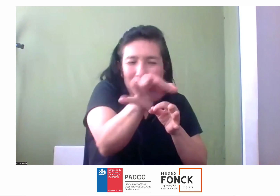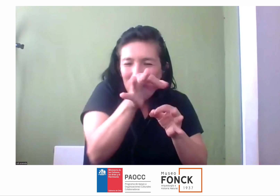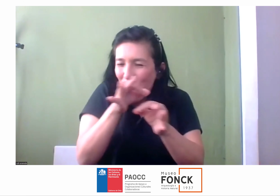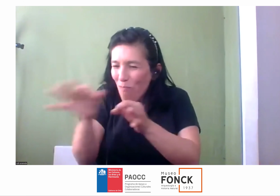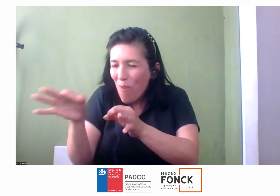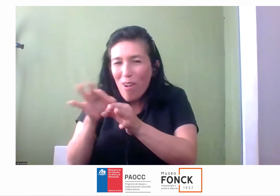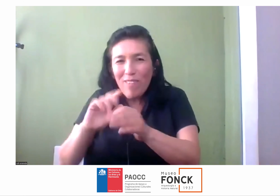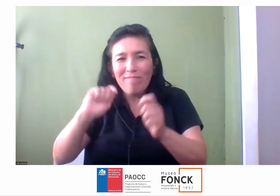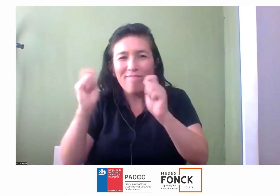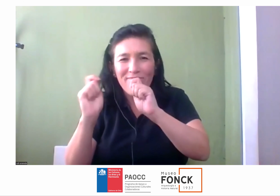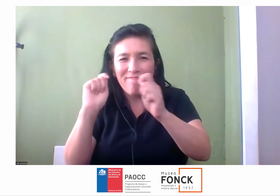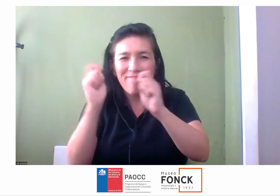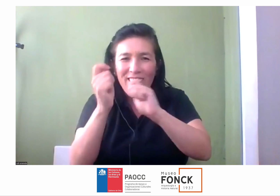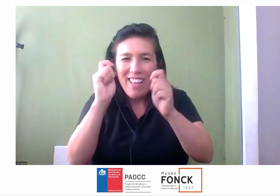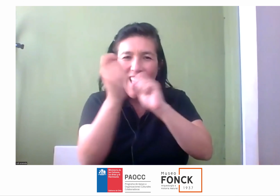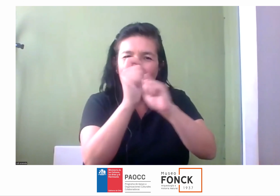presentación, hay